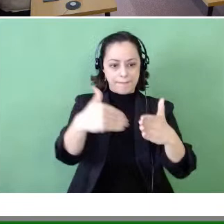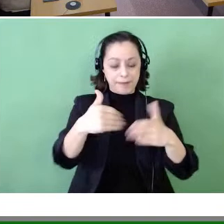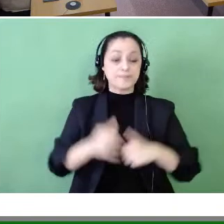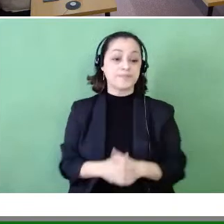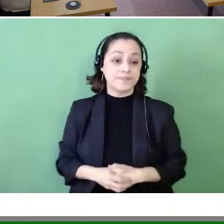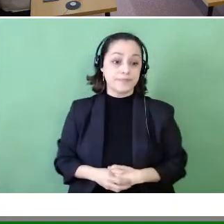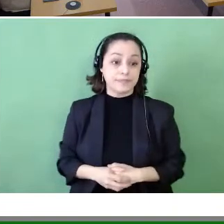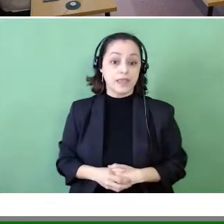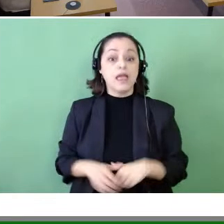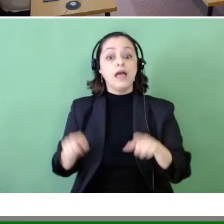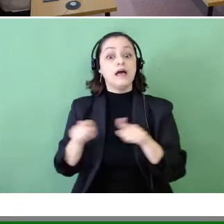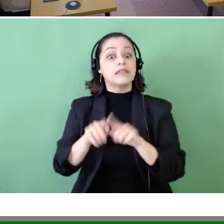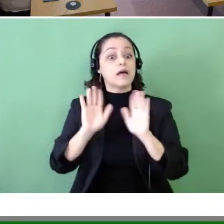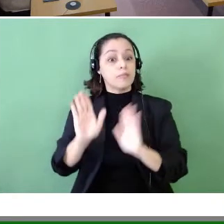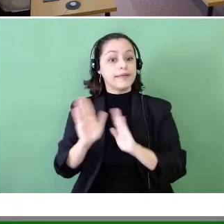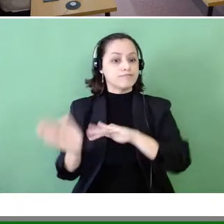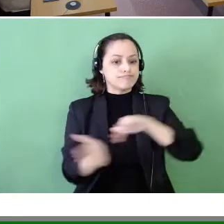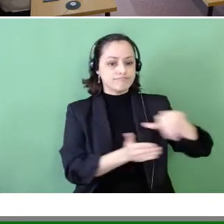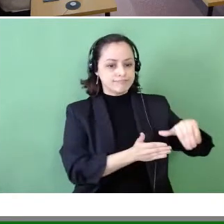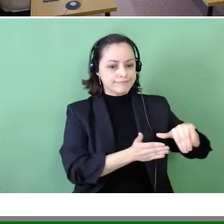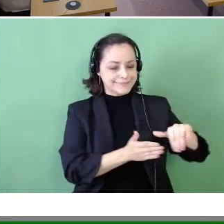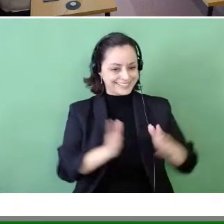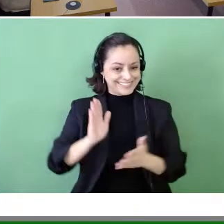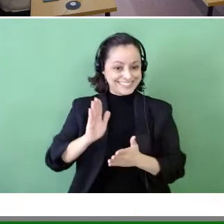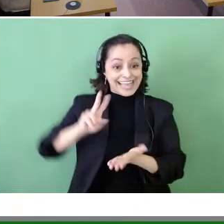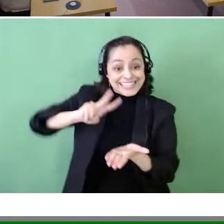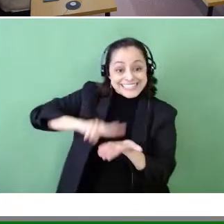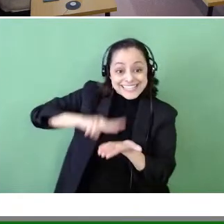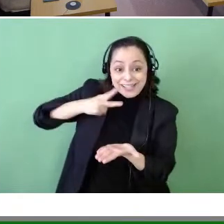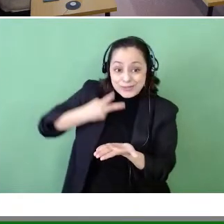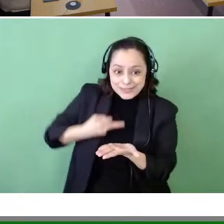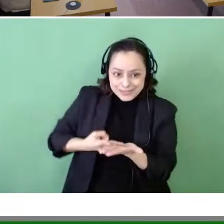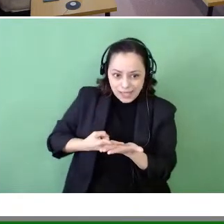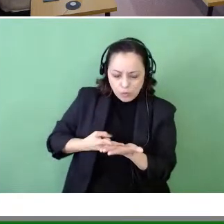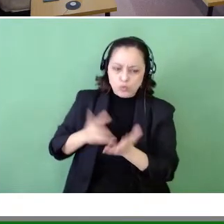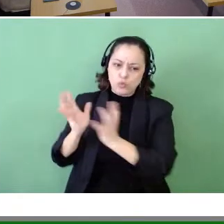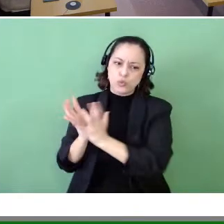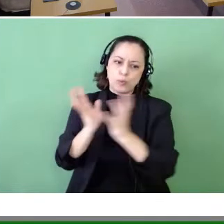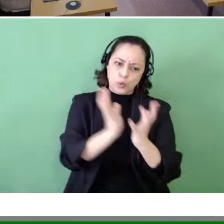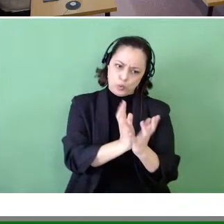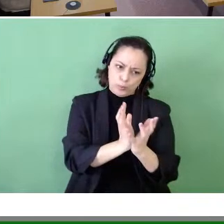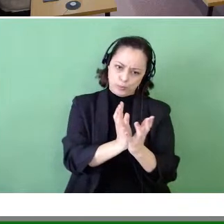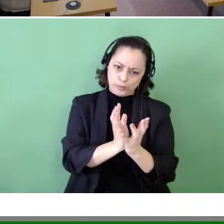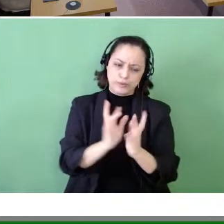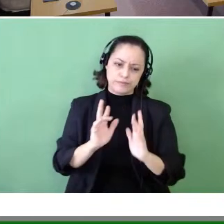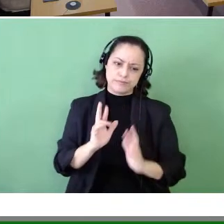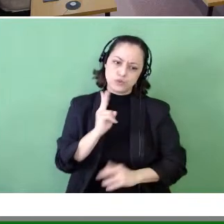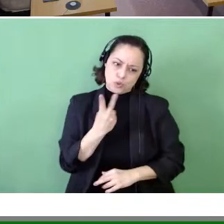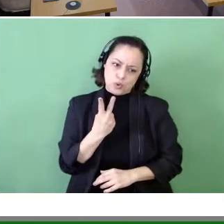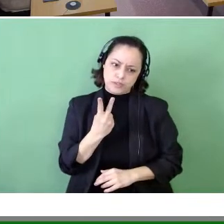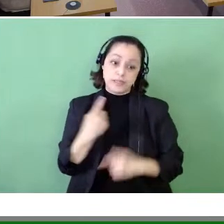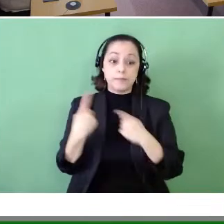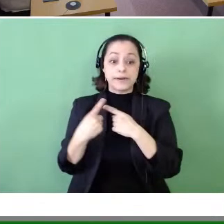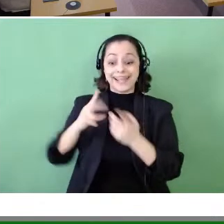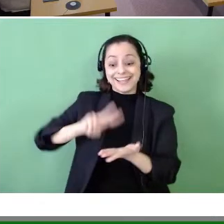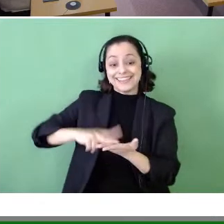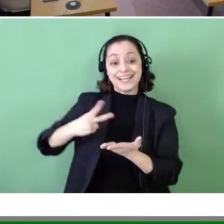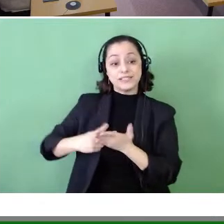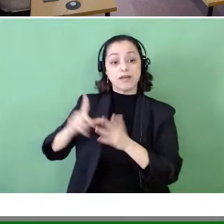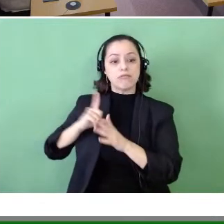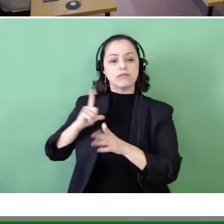como dos grupos, porque la traducción empezó profesionalmente un poco más tarde que